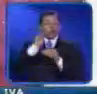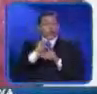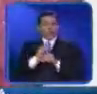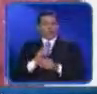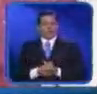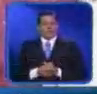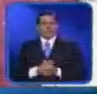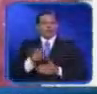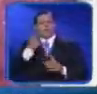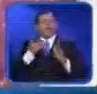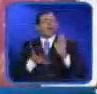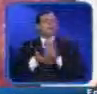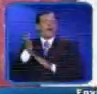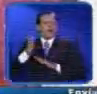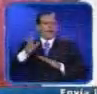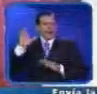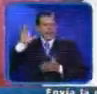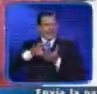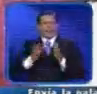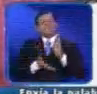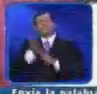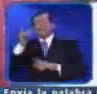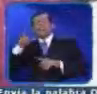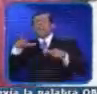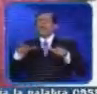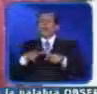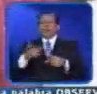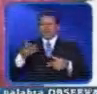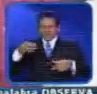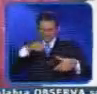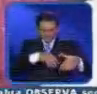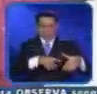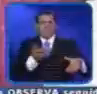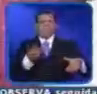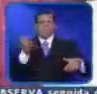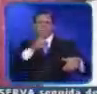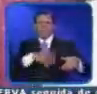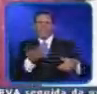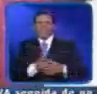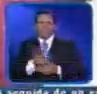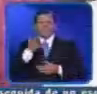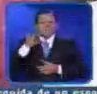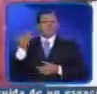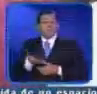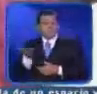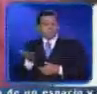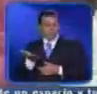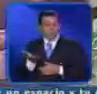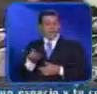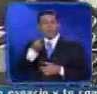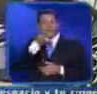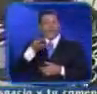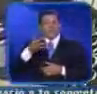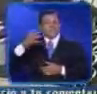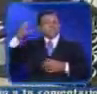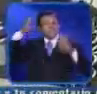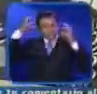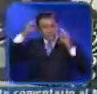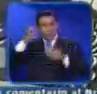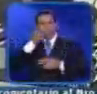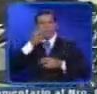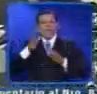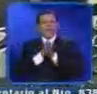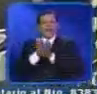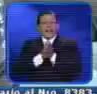Cuando nos vamos fuera de Caracas, por ejemplo, ¿qué podemos llevar en esa maleta de viaje para cuidar nuestro cabello? Bueno, muy importante, un buen champú, una buena crema y